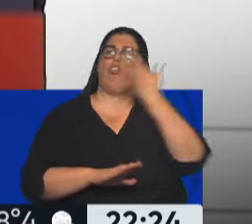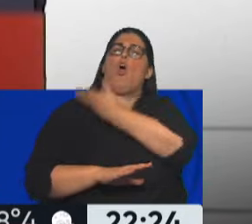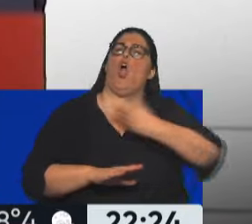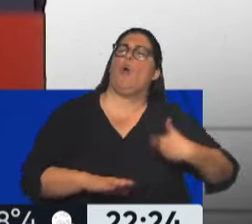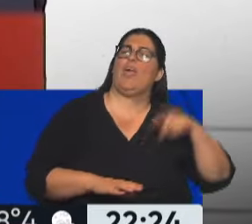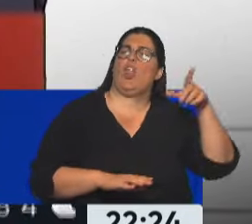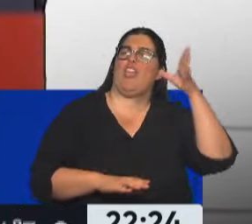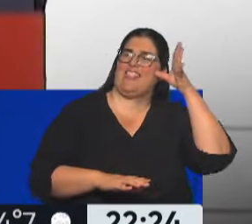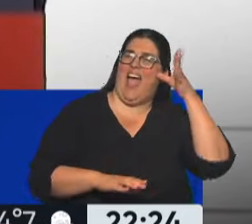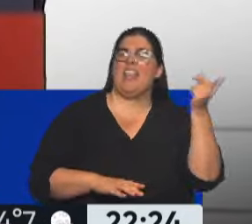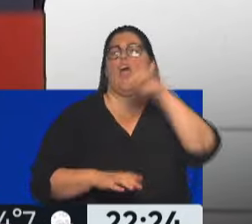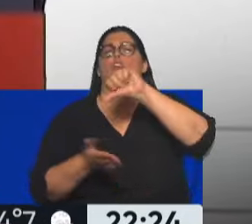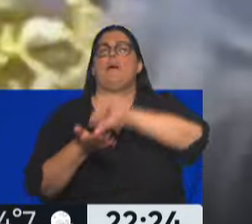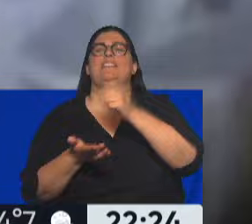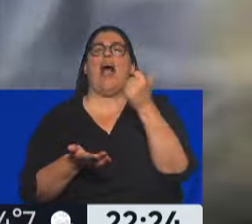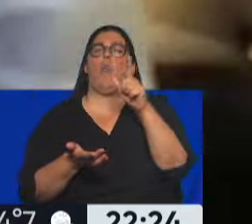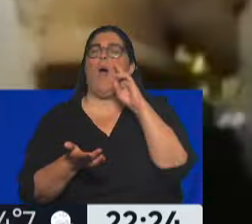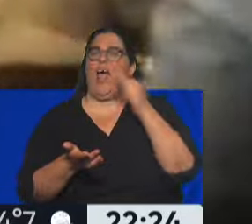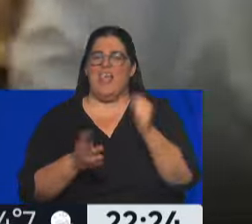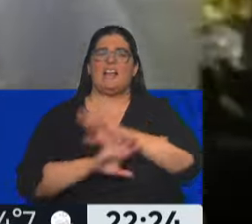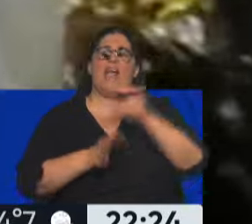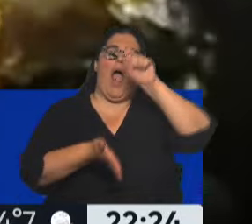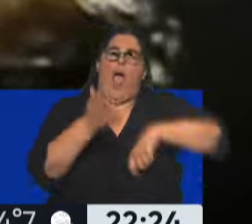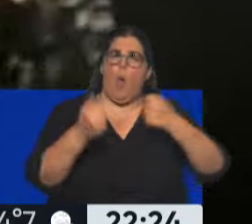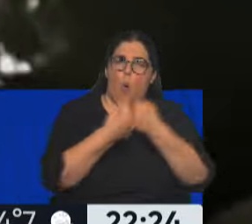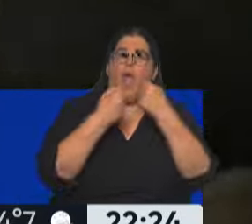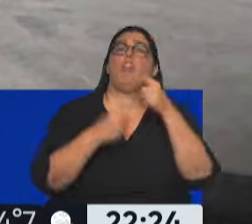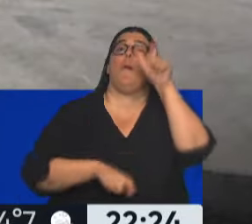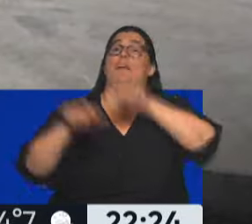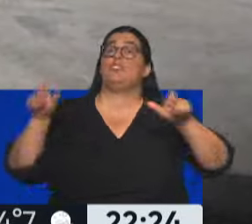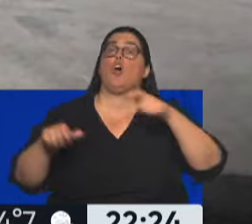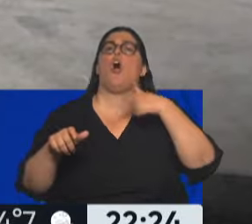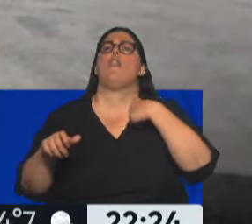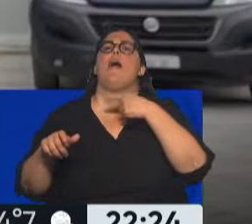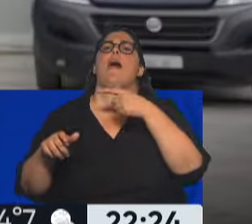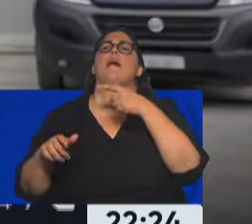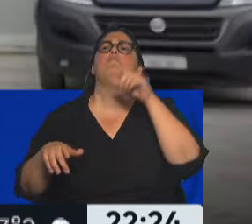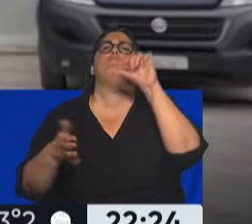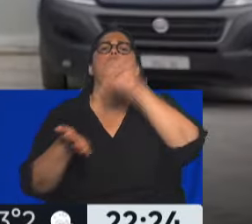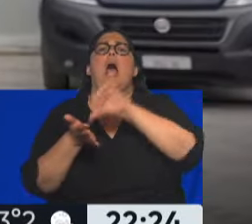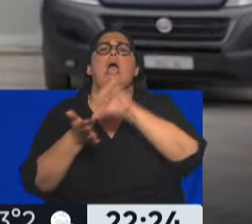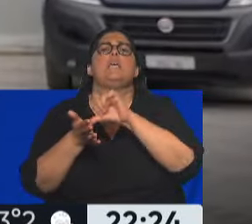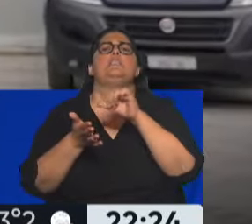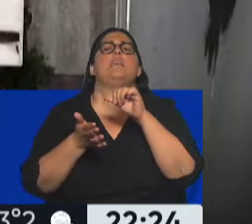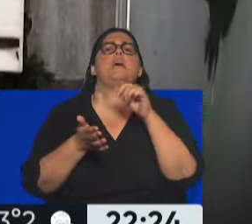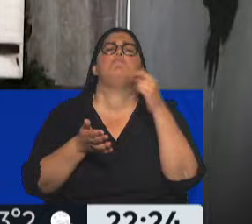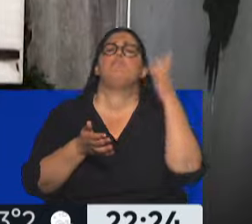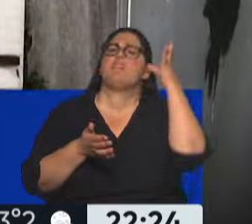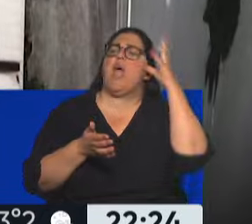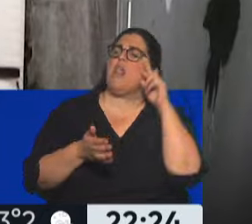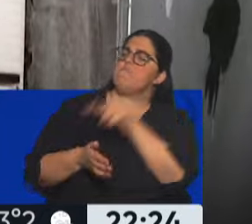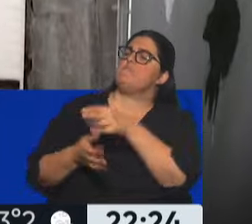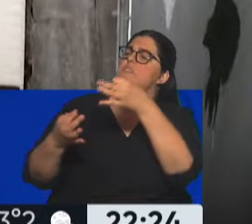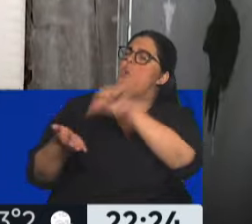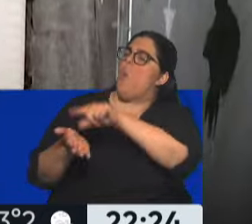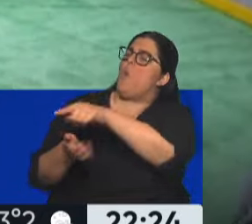Giorgia Meloni y Albania, las solicitudes de asilo de las personas provenientes de países considerados seguros por Italia se procesarán en un plazo de